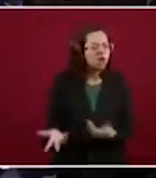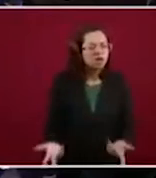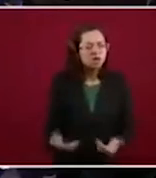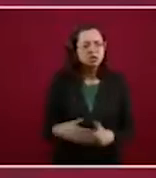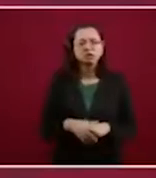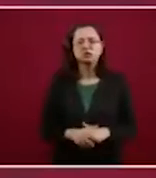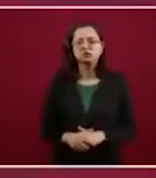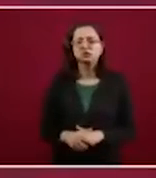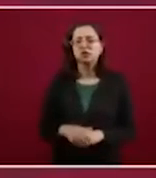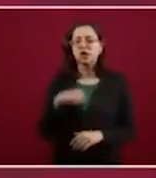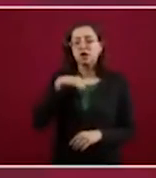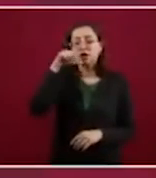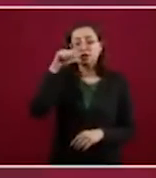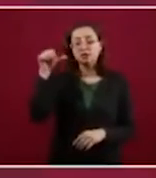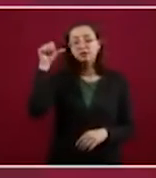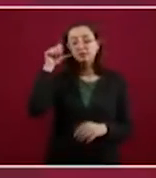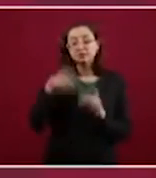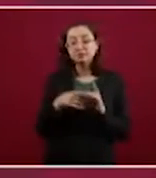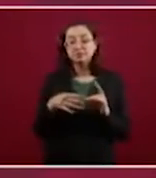Hay un convenio